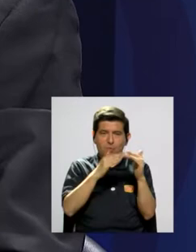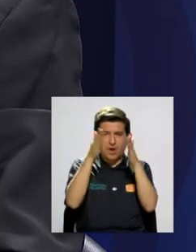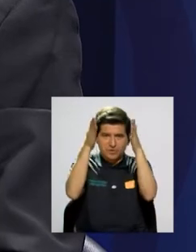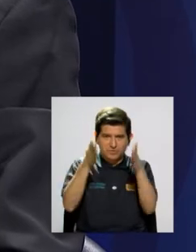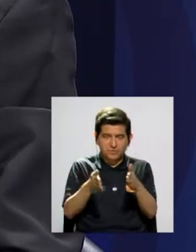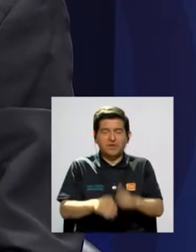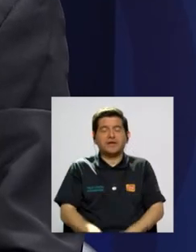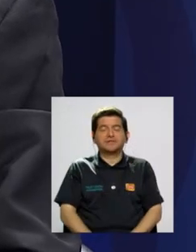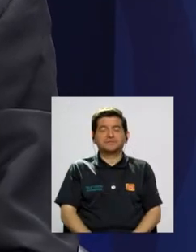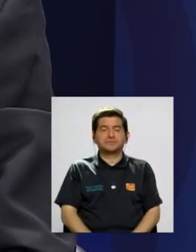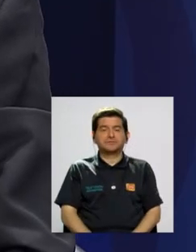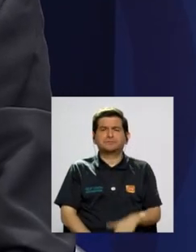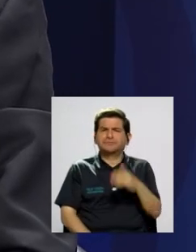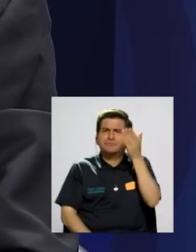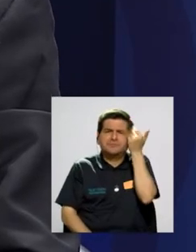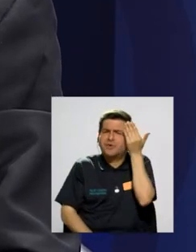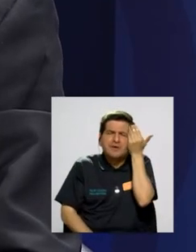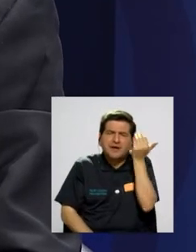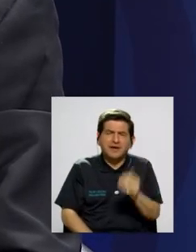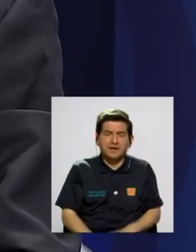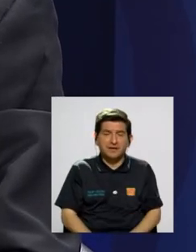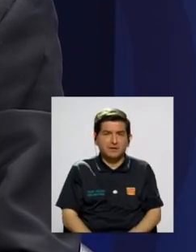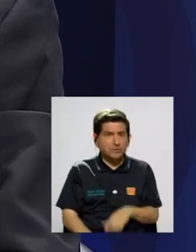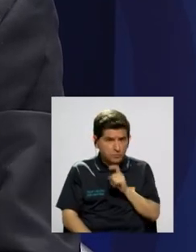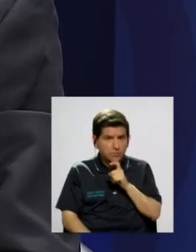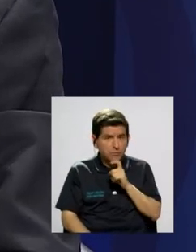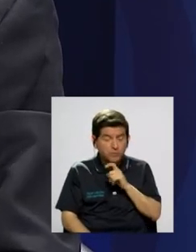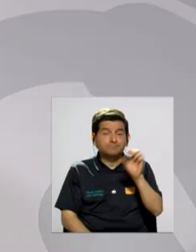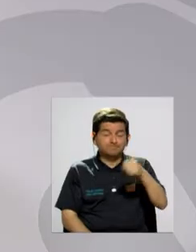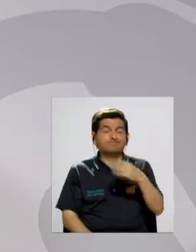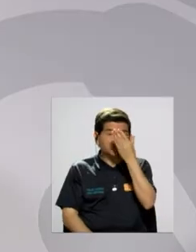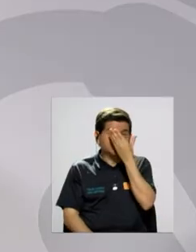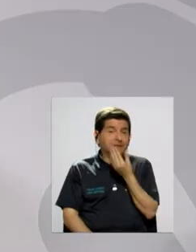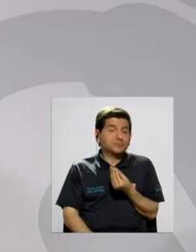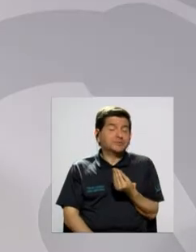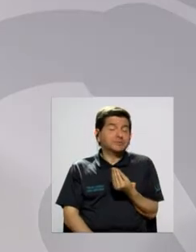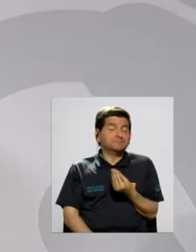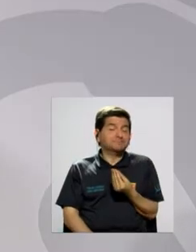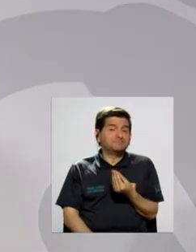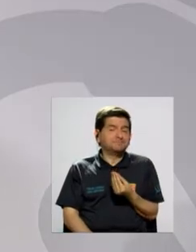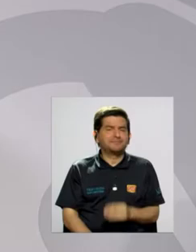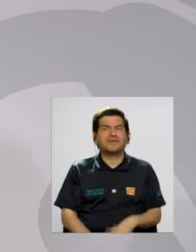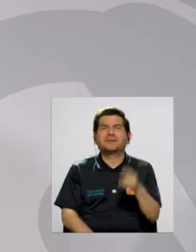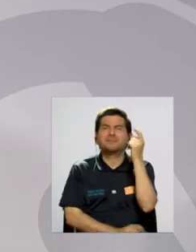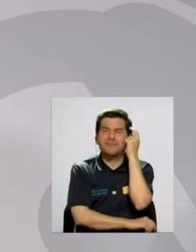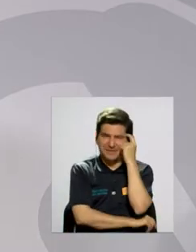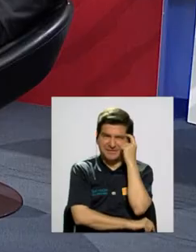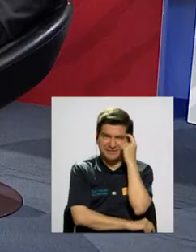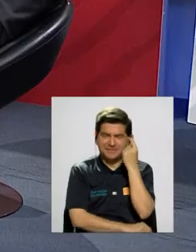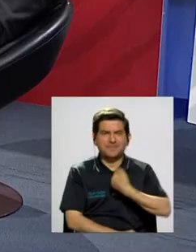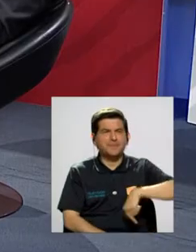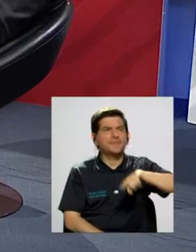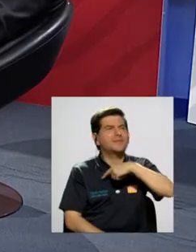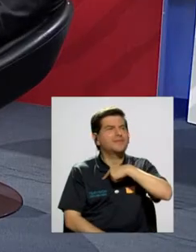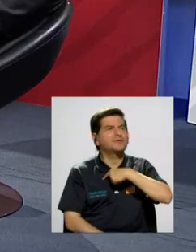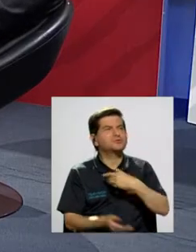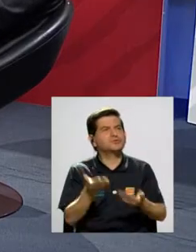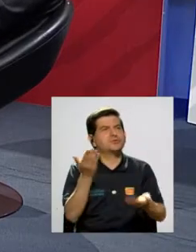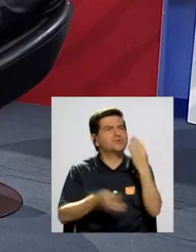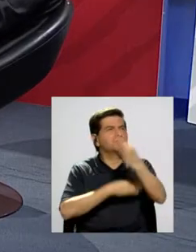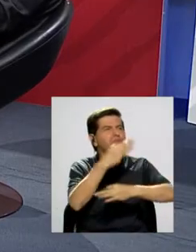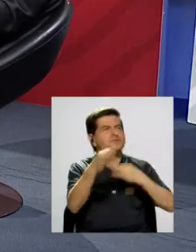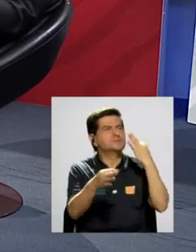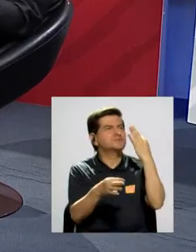ciudadanas, porque... Sí, está rudo eso. Porque exacto. Era, digamos, nosotros veníamos como en una suerte